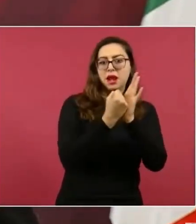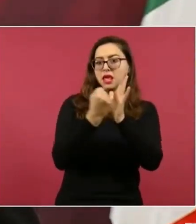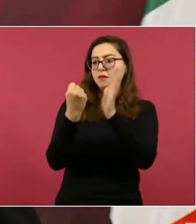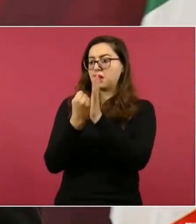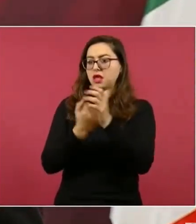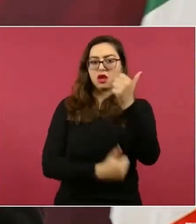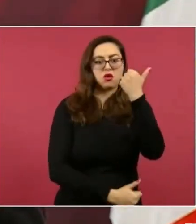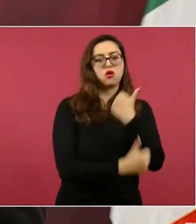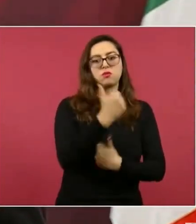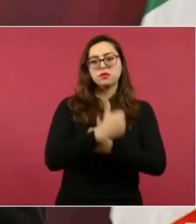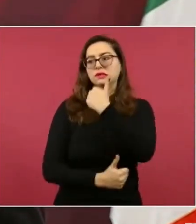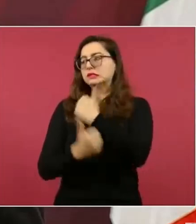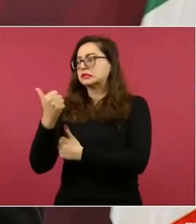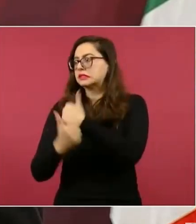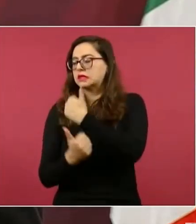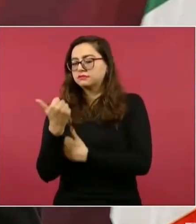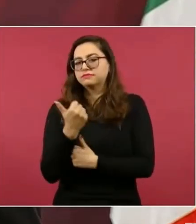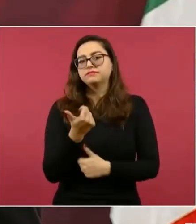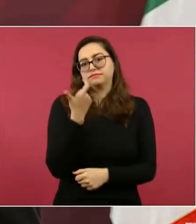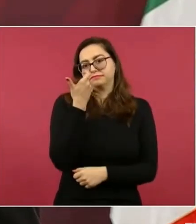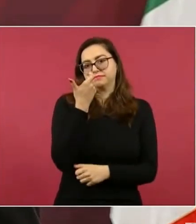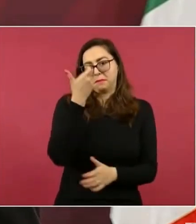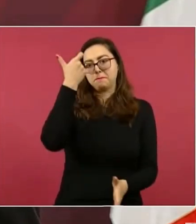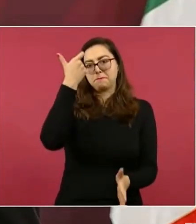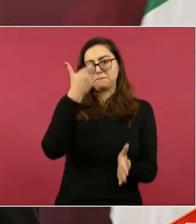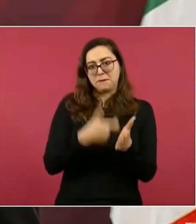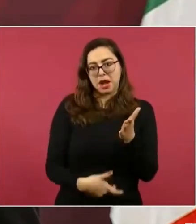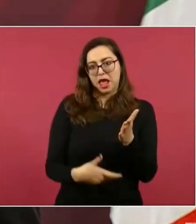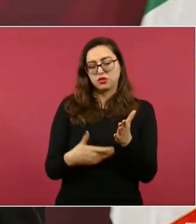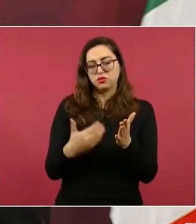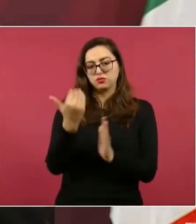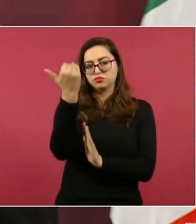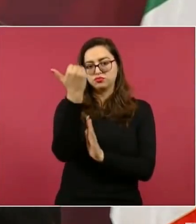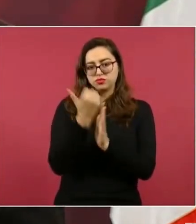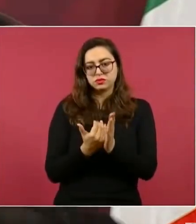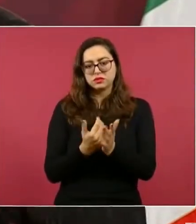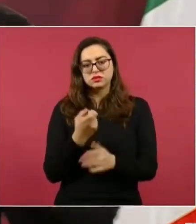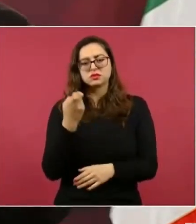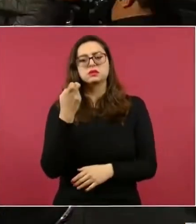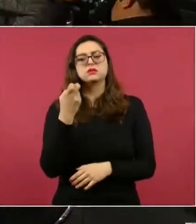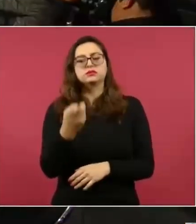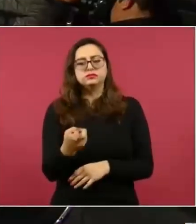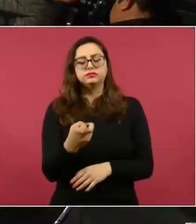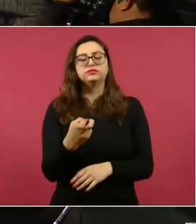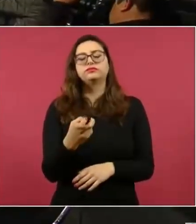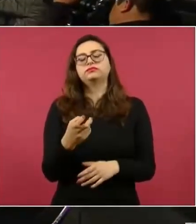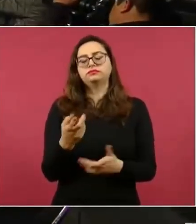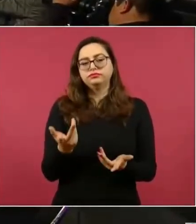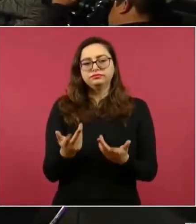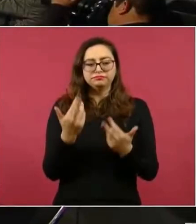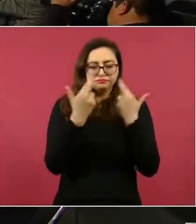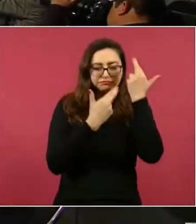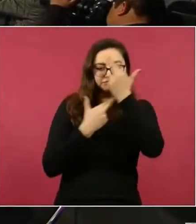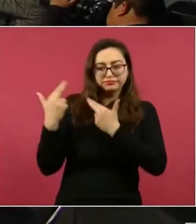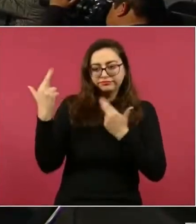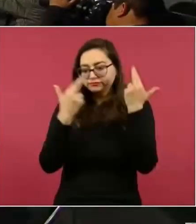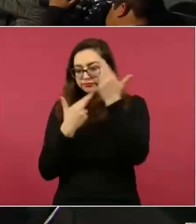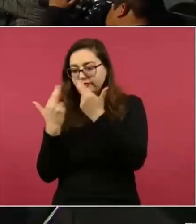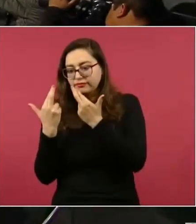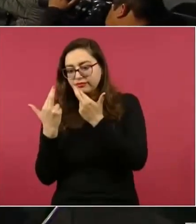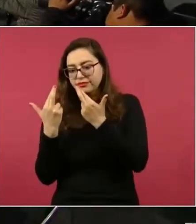precios. Entonces, estamos en eso, analizándolo. Desde luego, nuestros adversarios pues